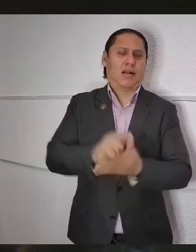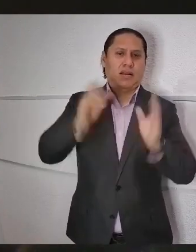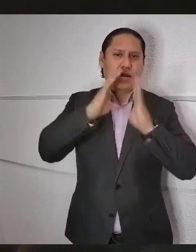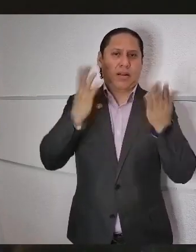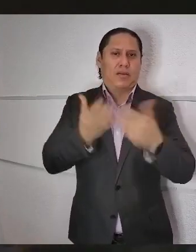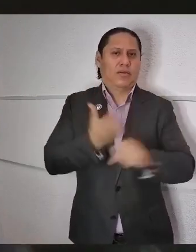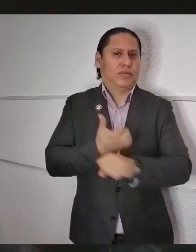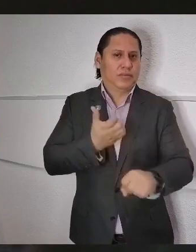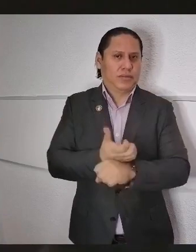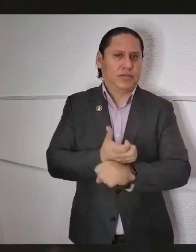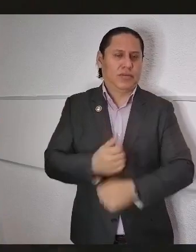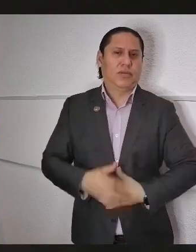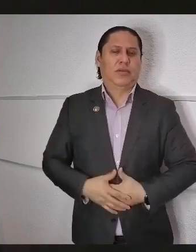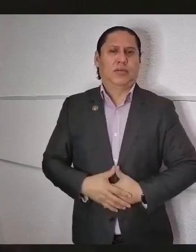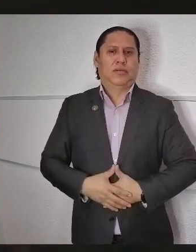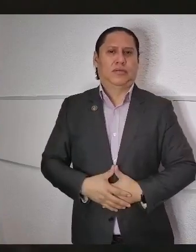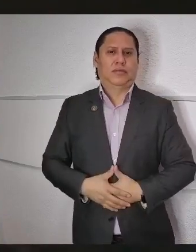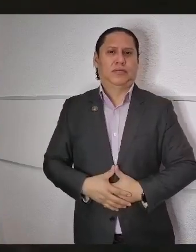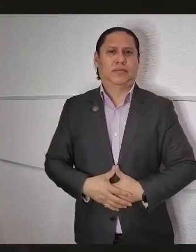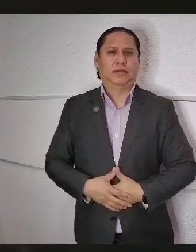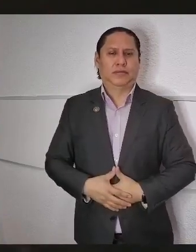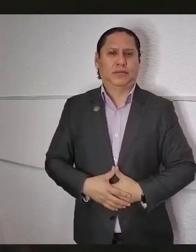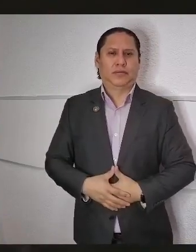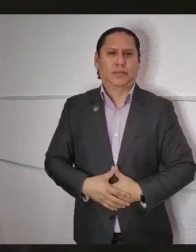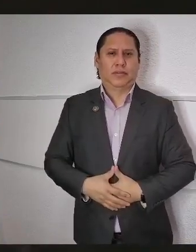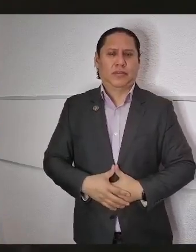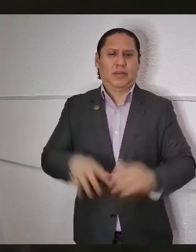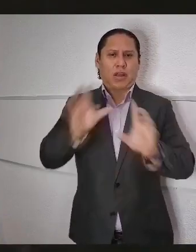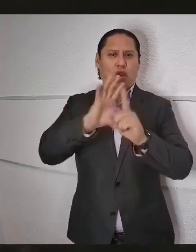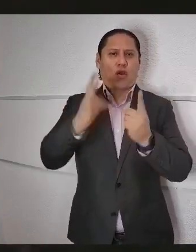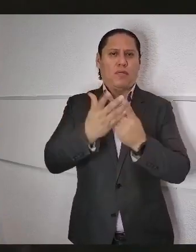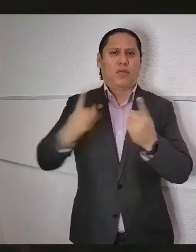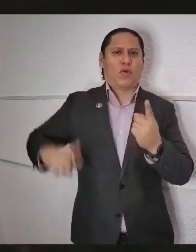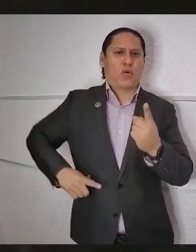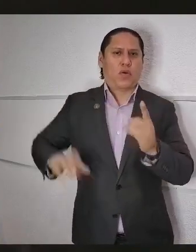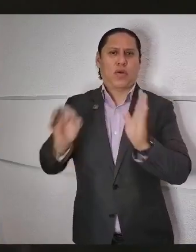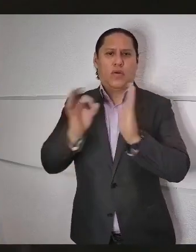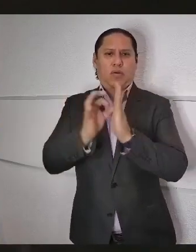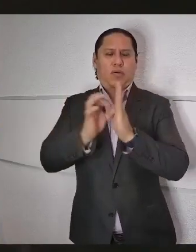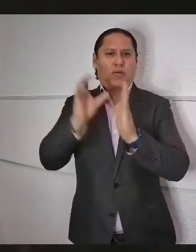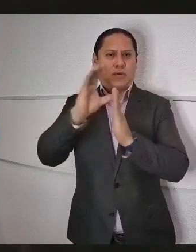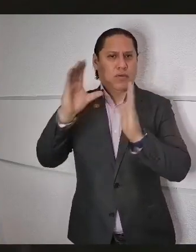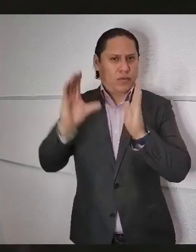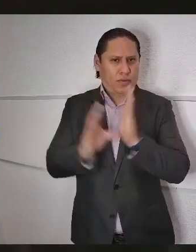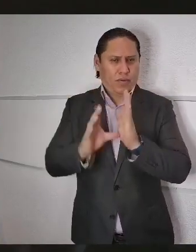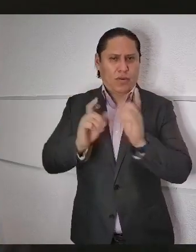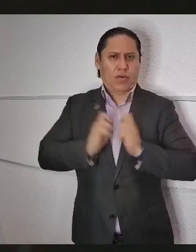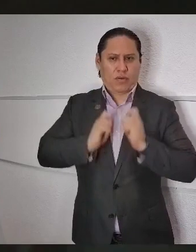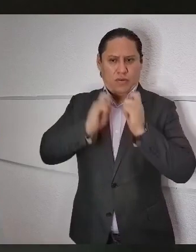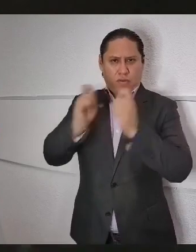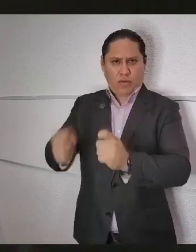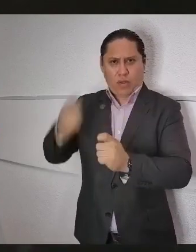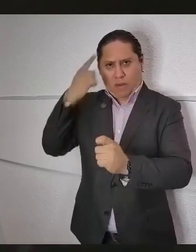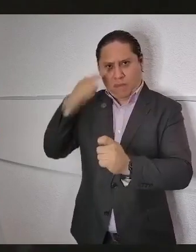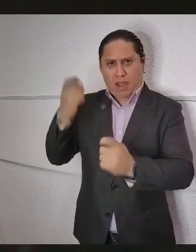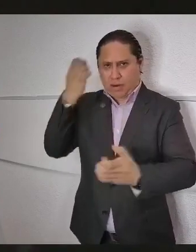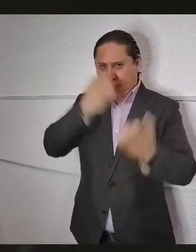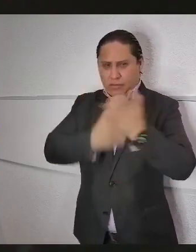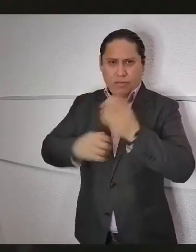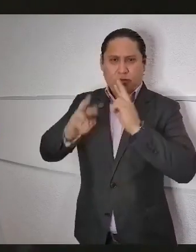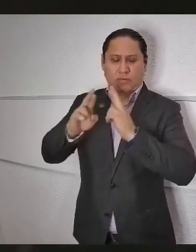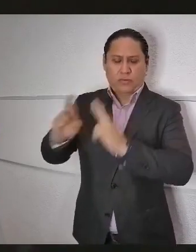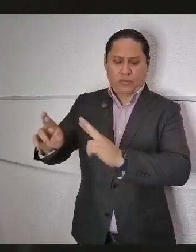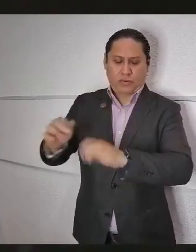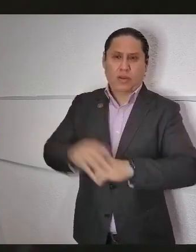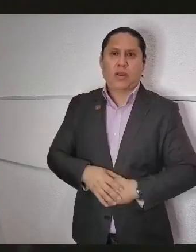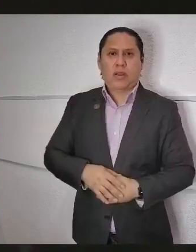del Congreso del Estado, a la Comisión de Gobernación y Puntos Constitucionales le fue turnado para su estudio y